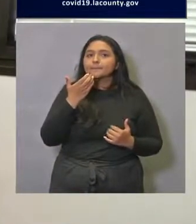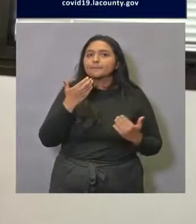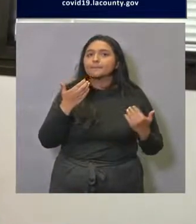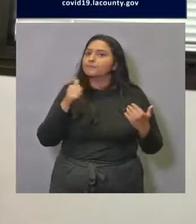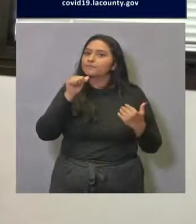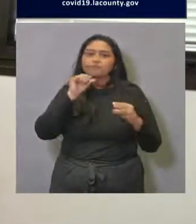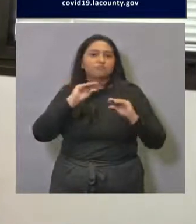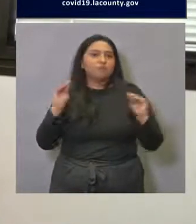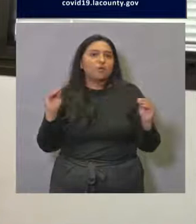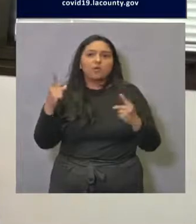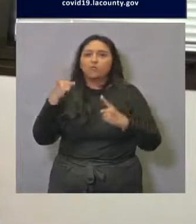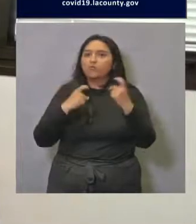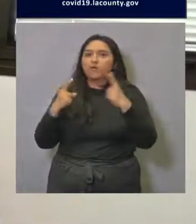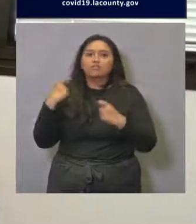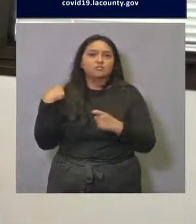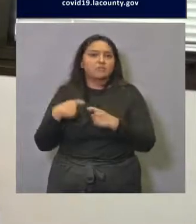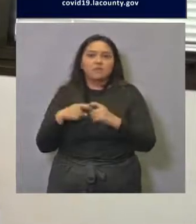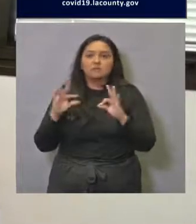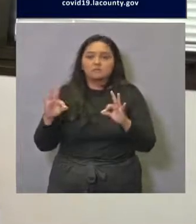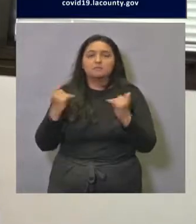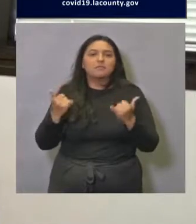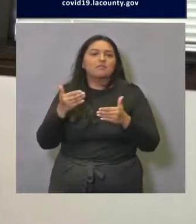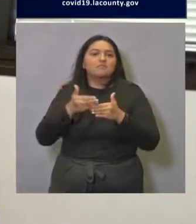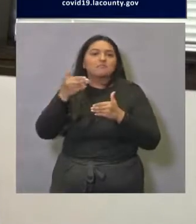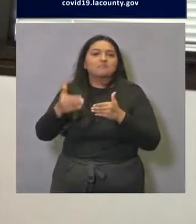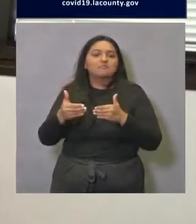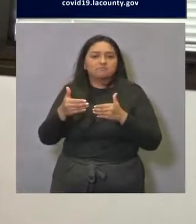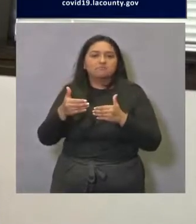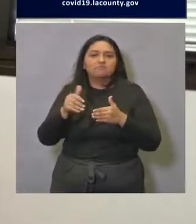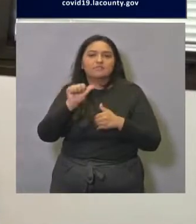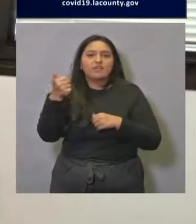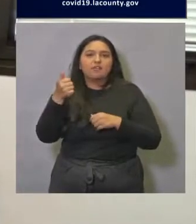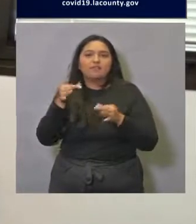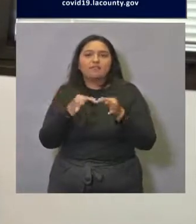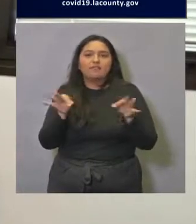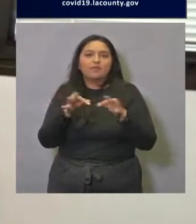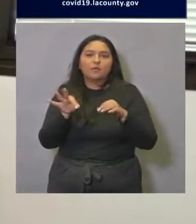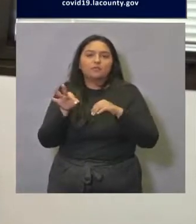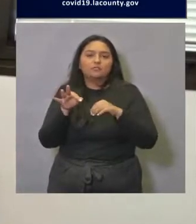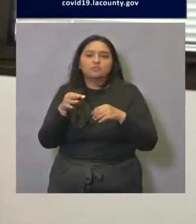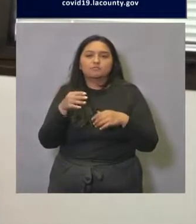we do not have any questions in Spanish, so we'll go ahead to remarks in Armenian. Thank you.